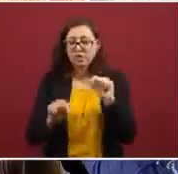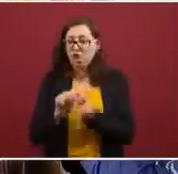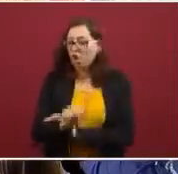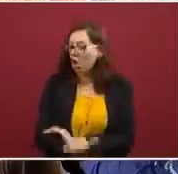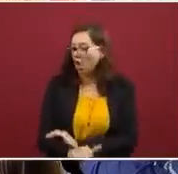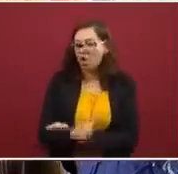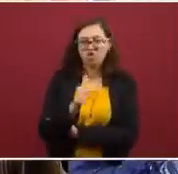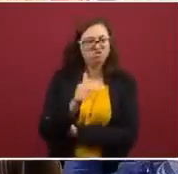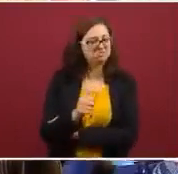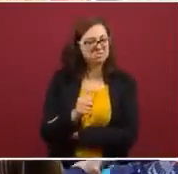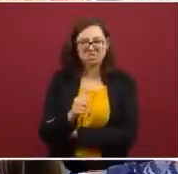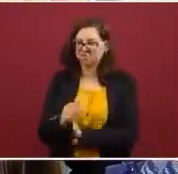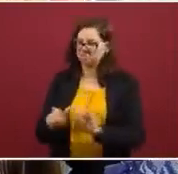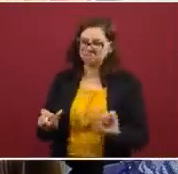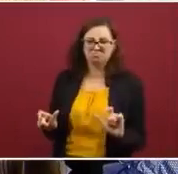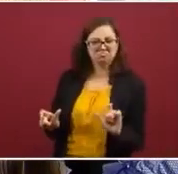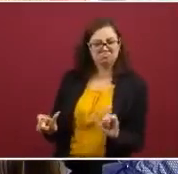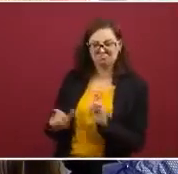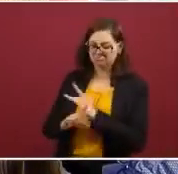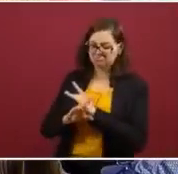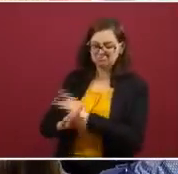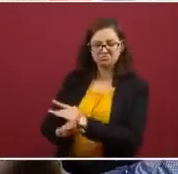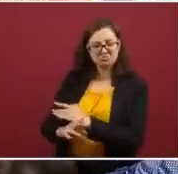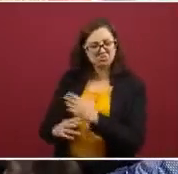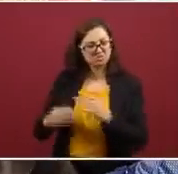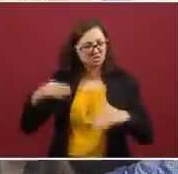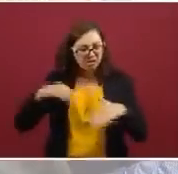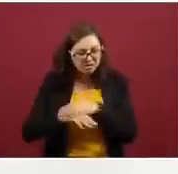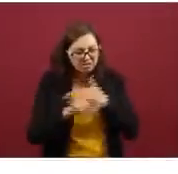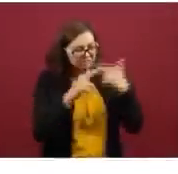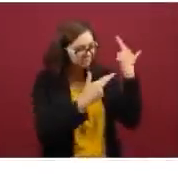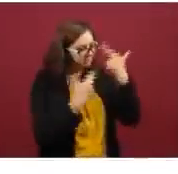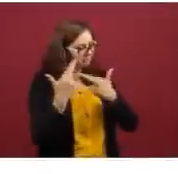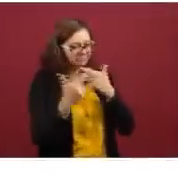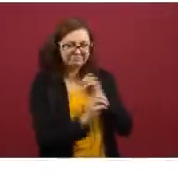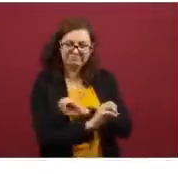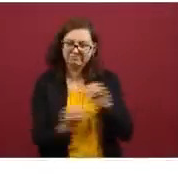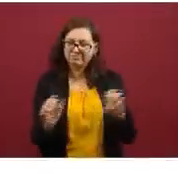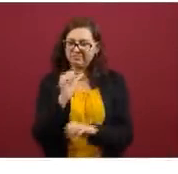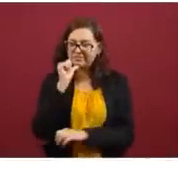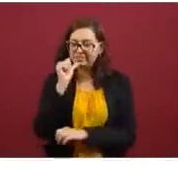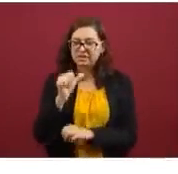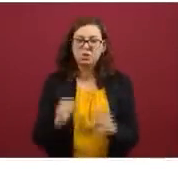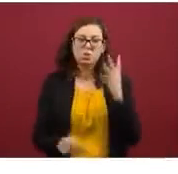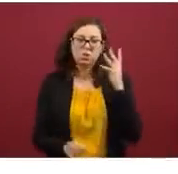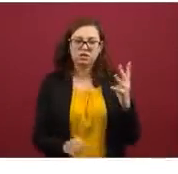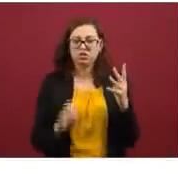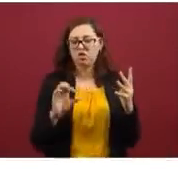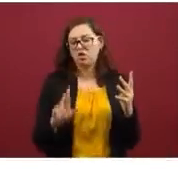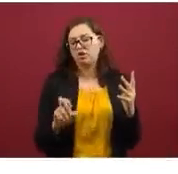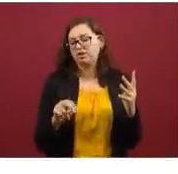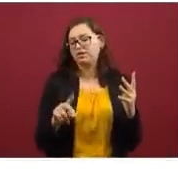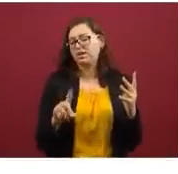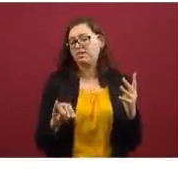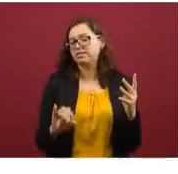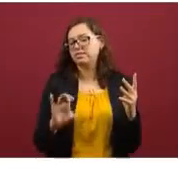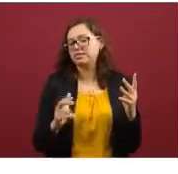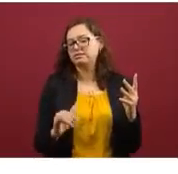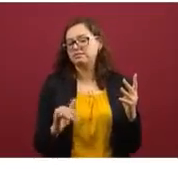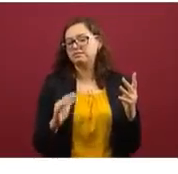nos permitieron que las verificáramos, de ellas 4 fueron de rendichicas,